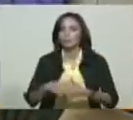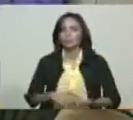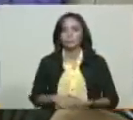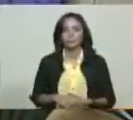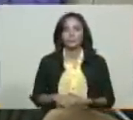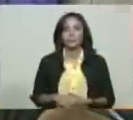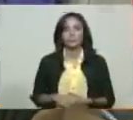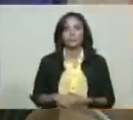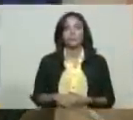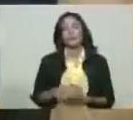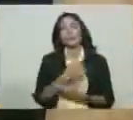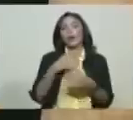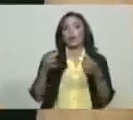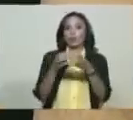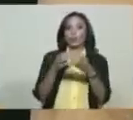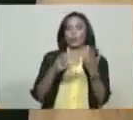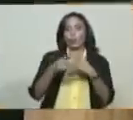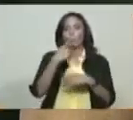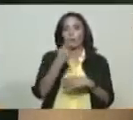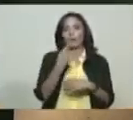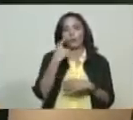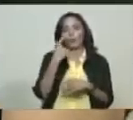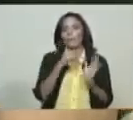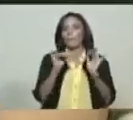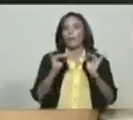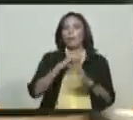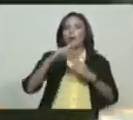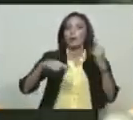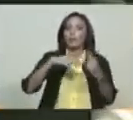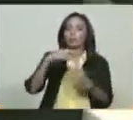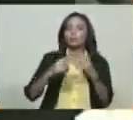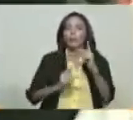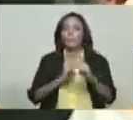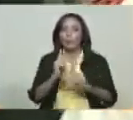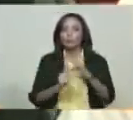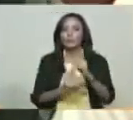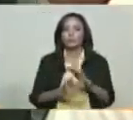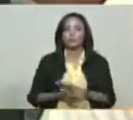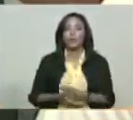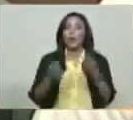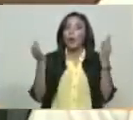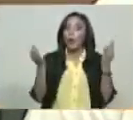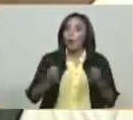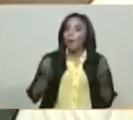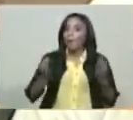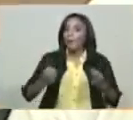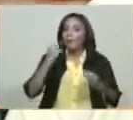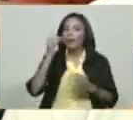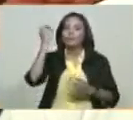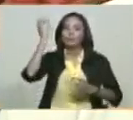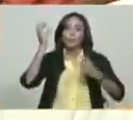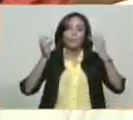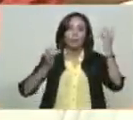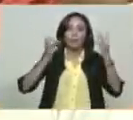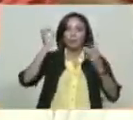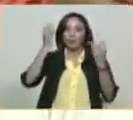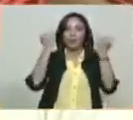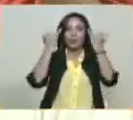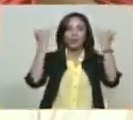Como vanguardia política del proceso revolucionario, original y creativo, muy